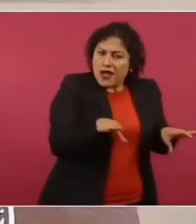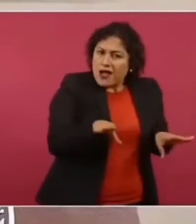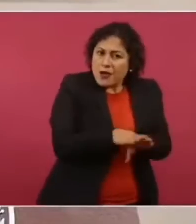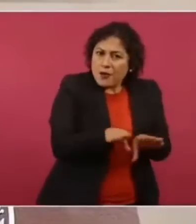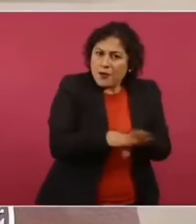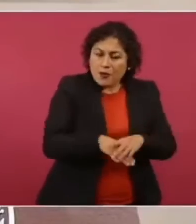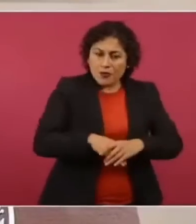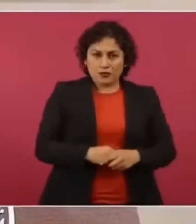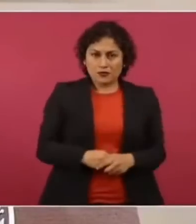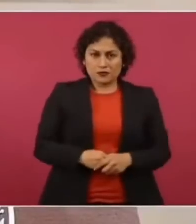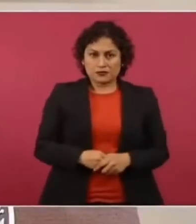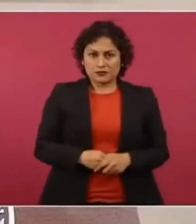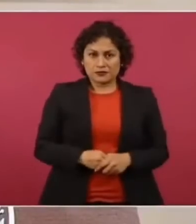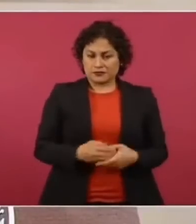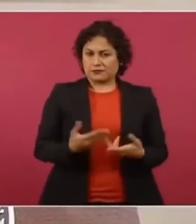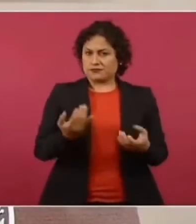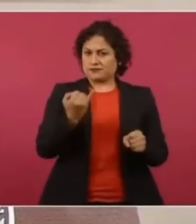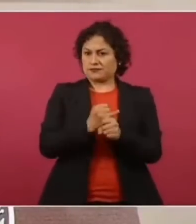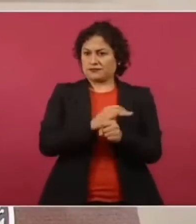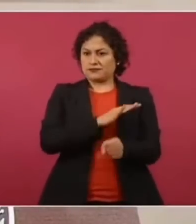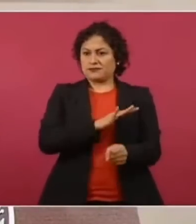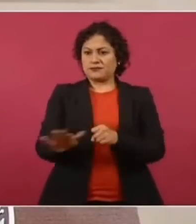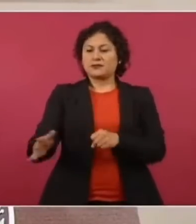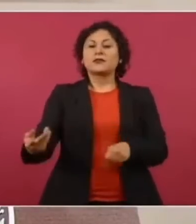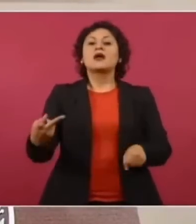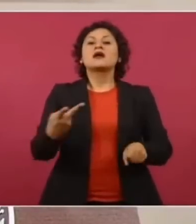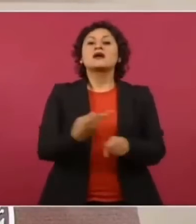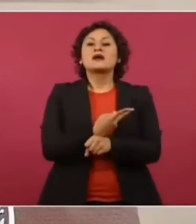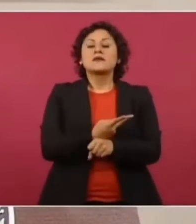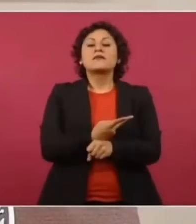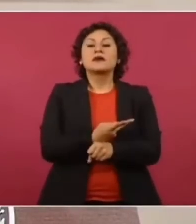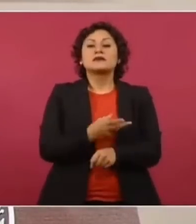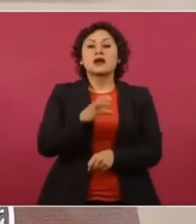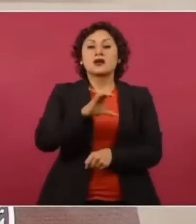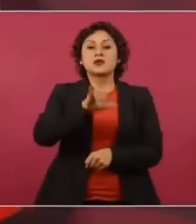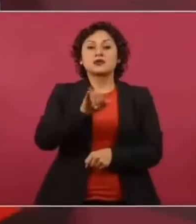¿Y qué hace el Consejo de la Judicatura?